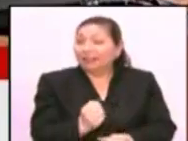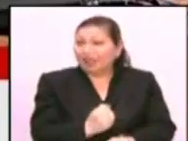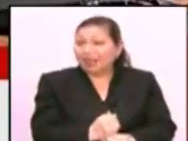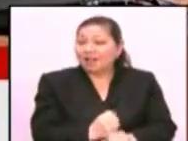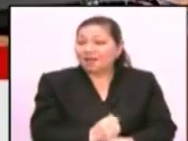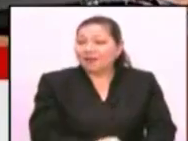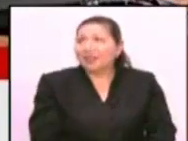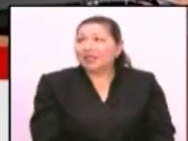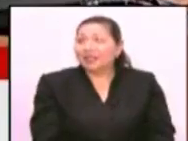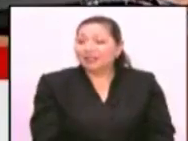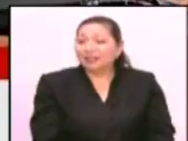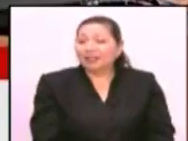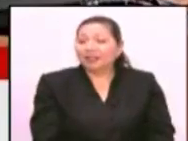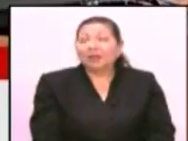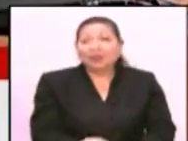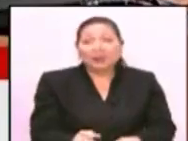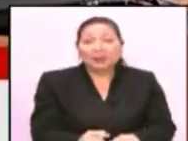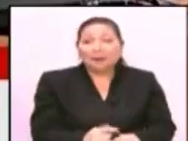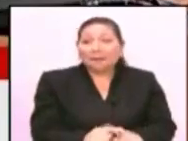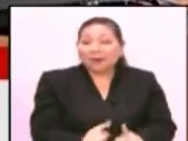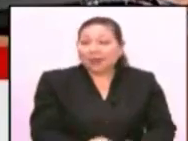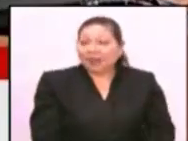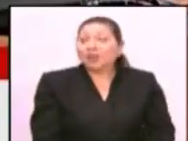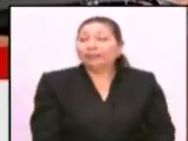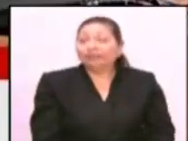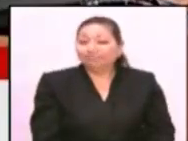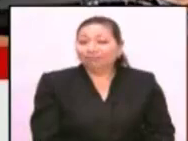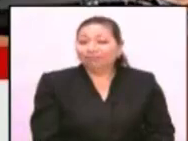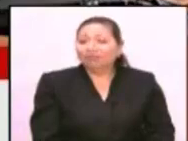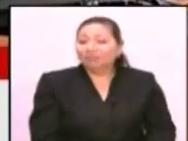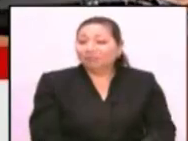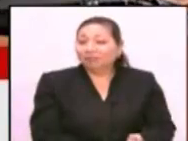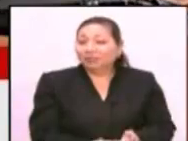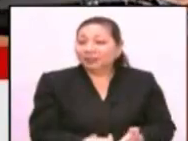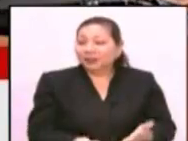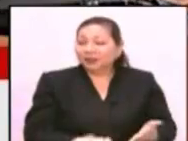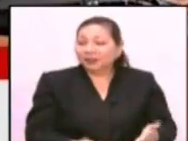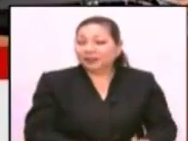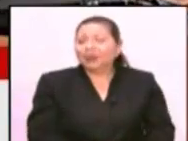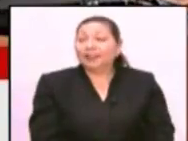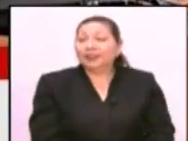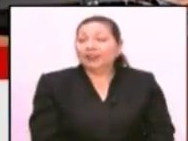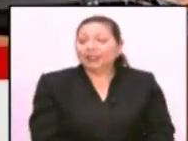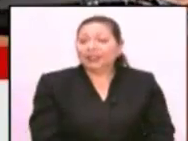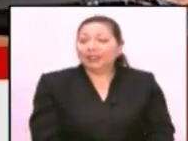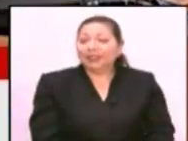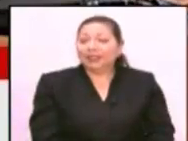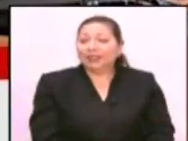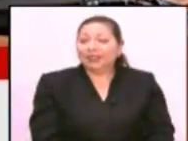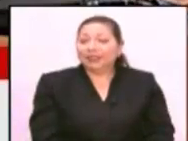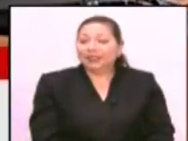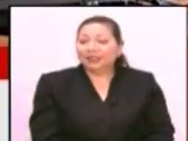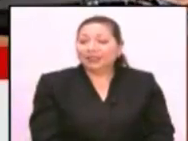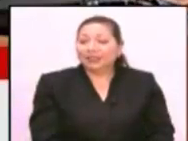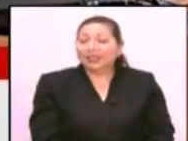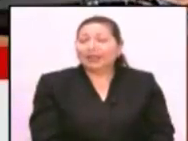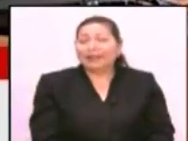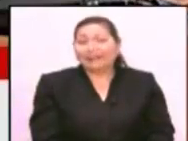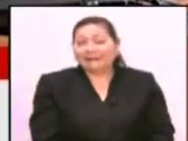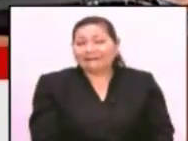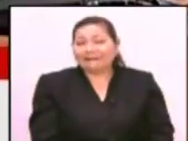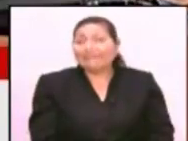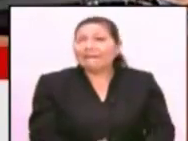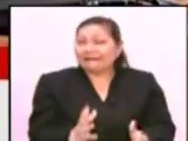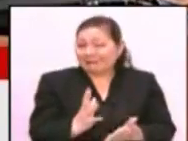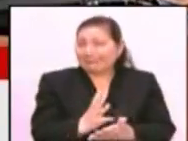Y claro, no voy a un taller, pero aparezco comprando con firmas, ¿no es cierto? Hemos sacado una directiva para eliminar.